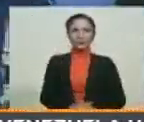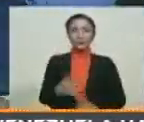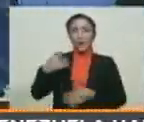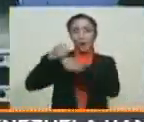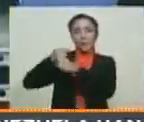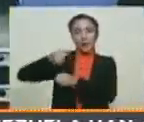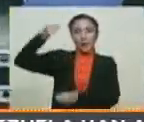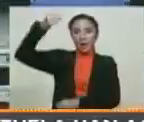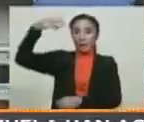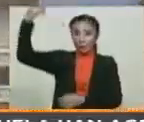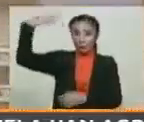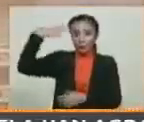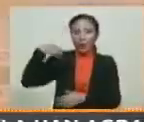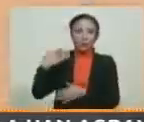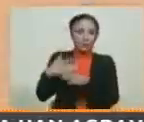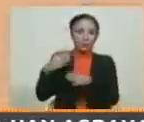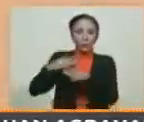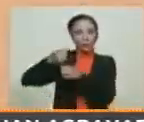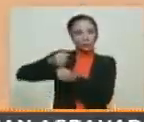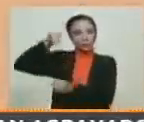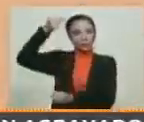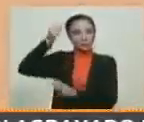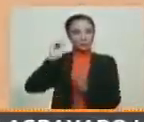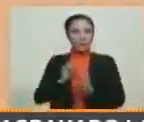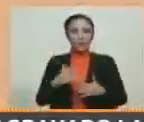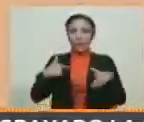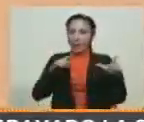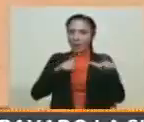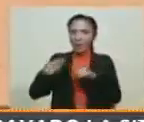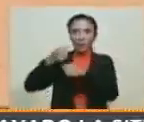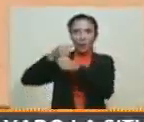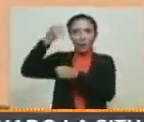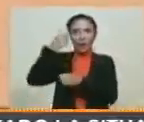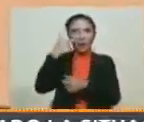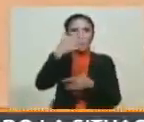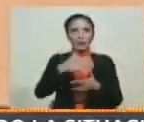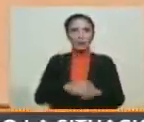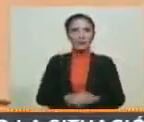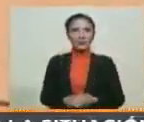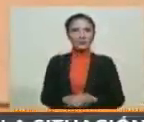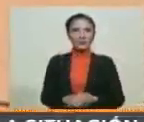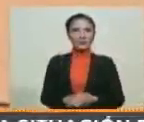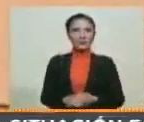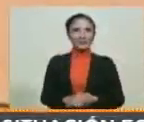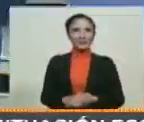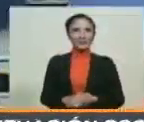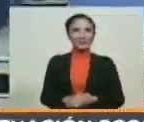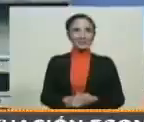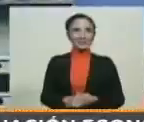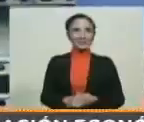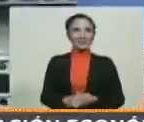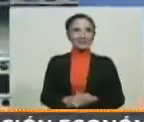paraguas tiene listo el paraguas para el domingo 20 de mayo